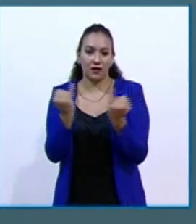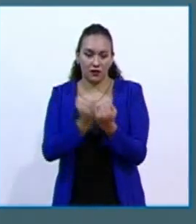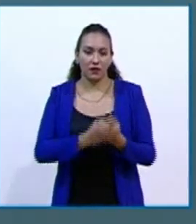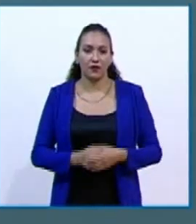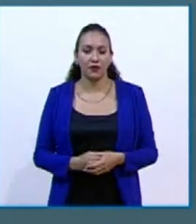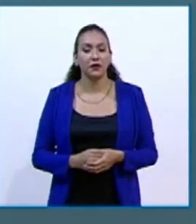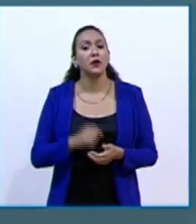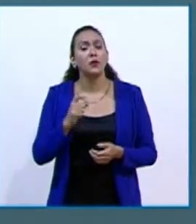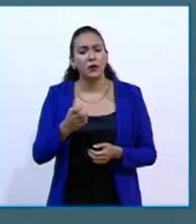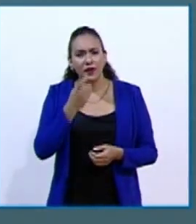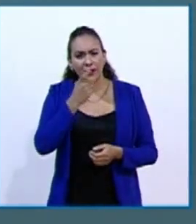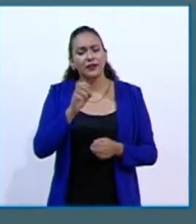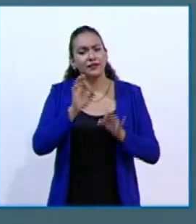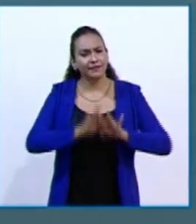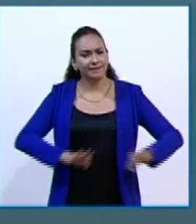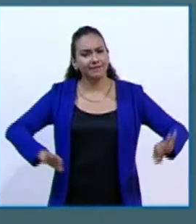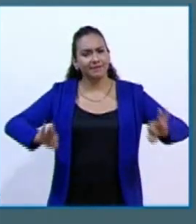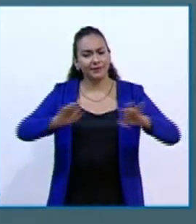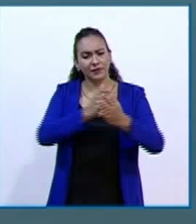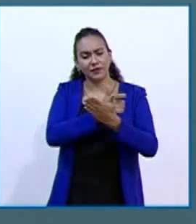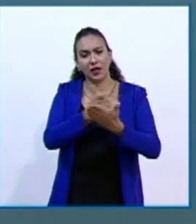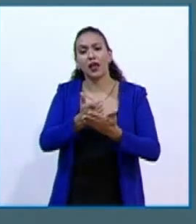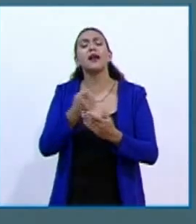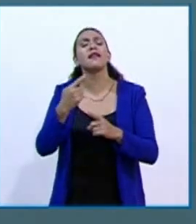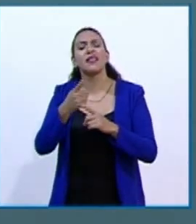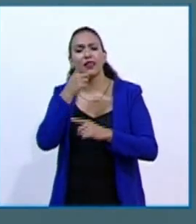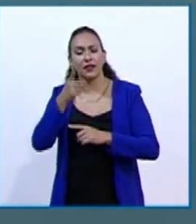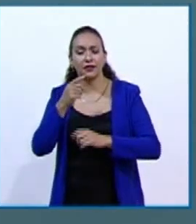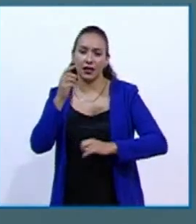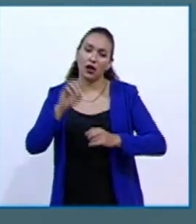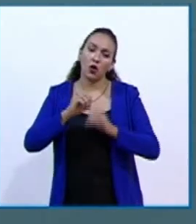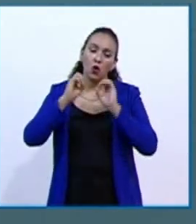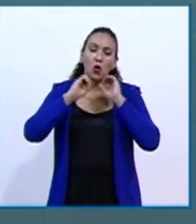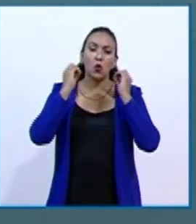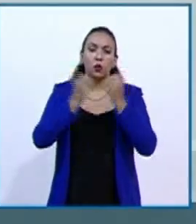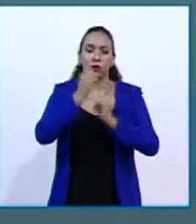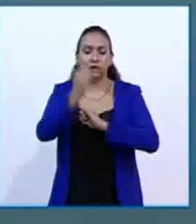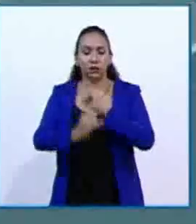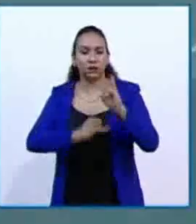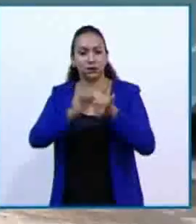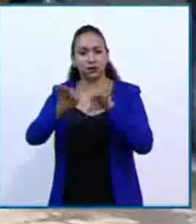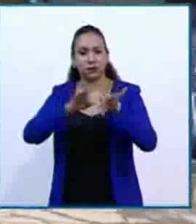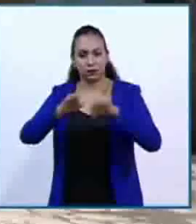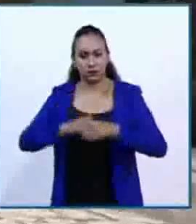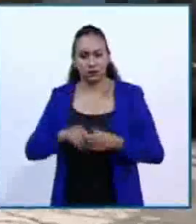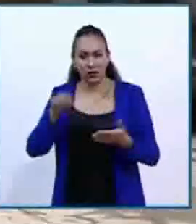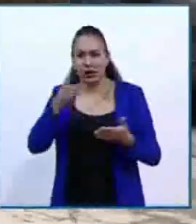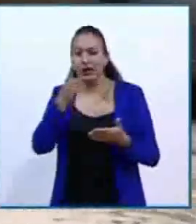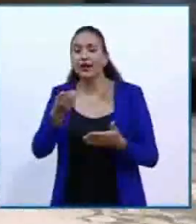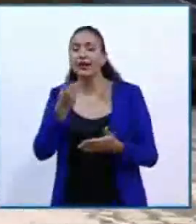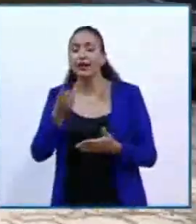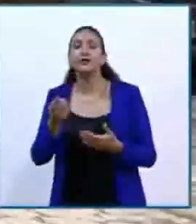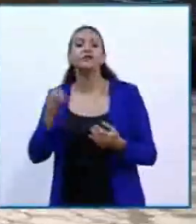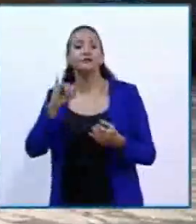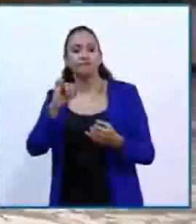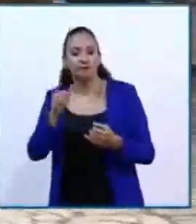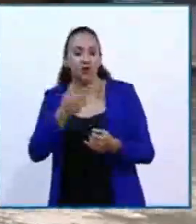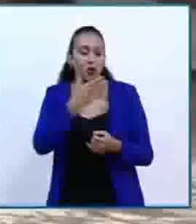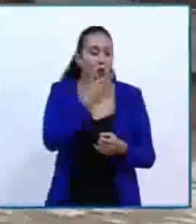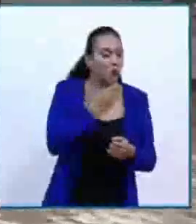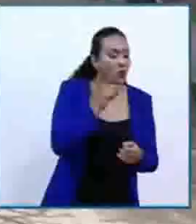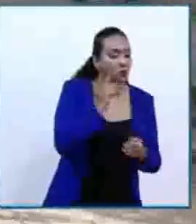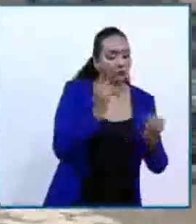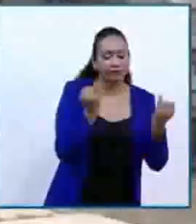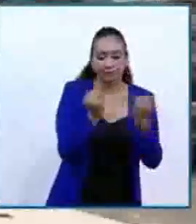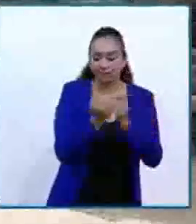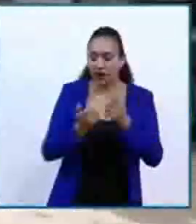de Remuneración de la Organización Internacional del Trabajo, que se centra en la cuestión fundamental del valor del trabajo realizado, e insta a